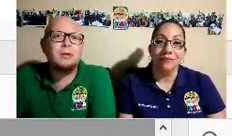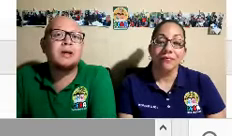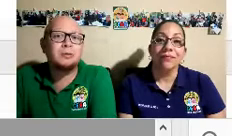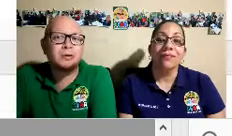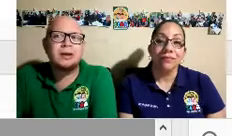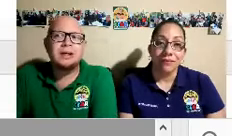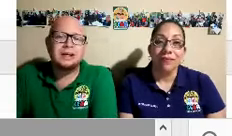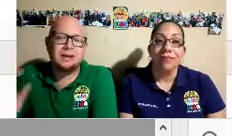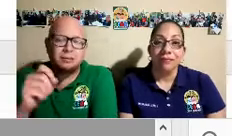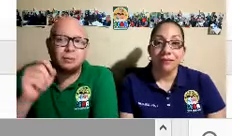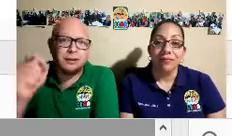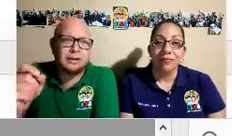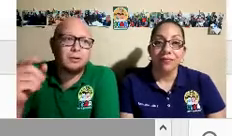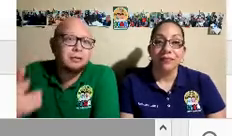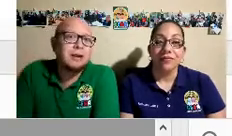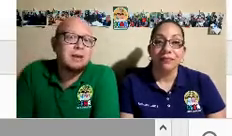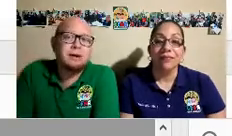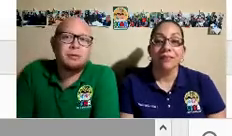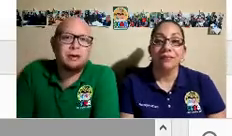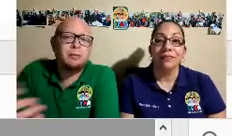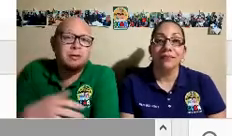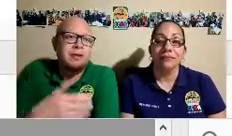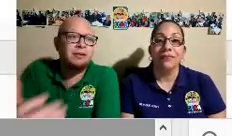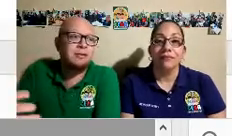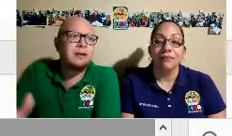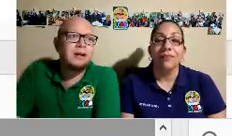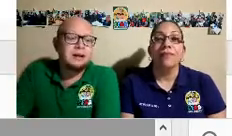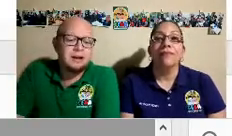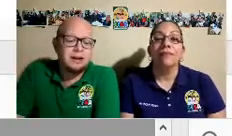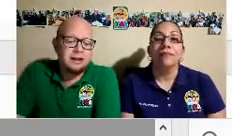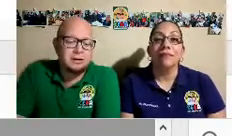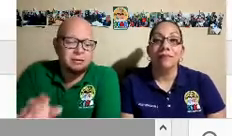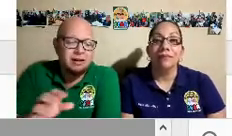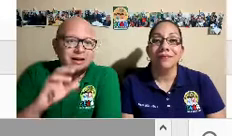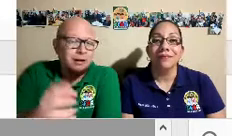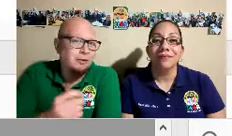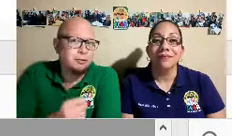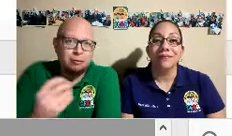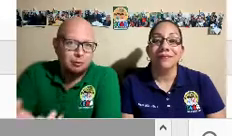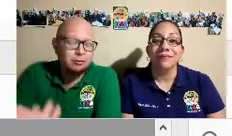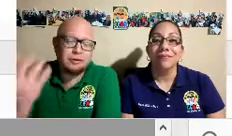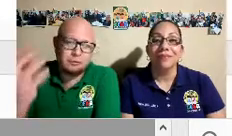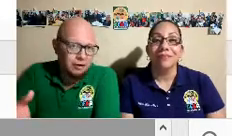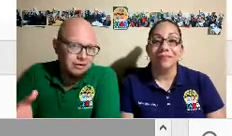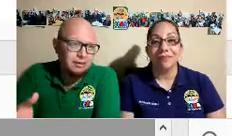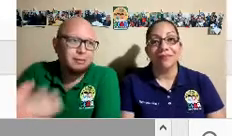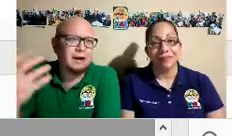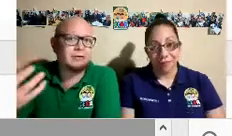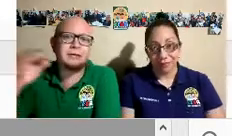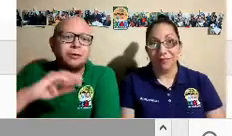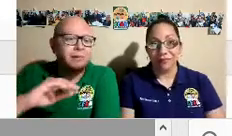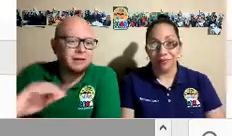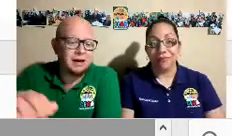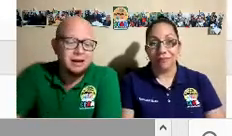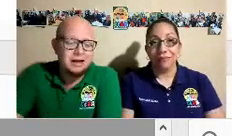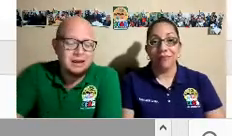de la longitud y que es importante conocerla para poder tomar una decisión. Le reitero, familia SEA, para nosotros como adultos es muy fácil, para ellos